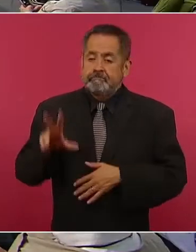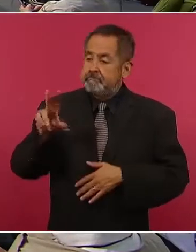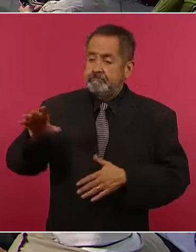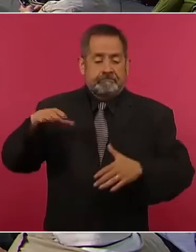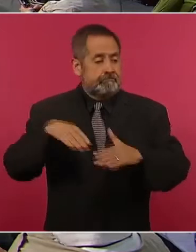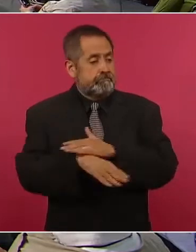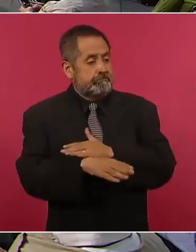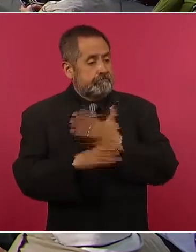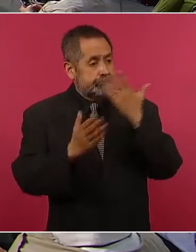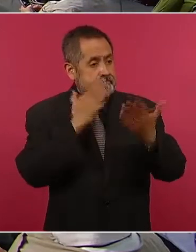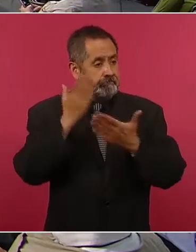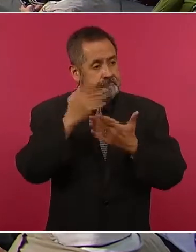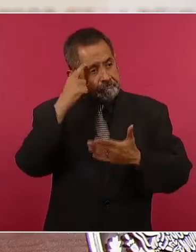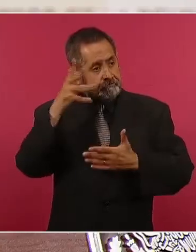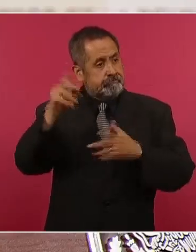entraban.